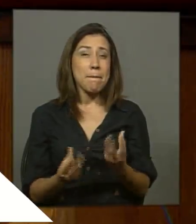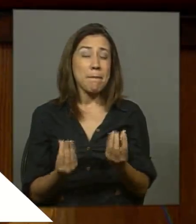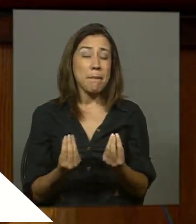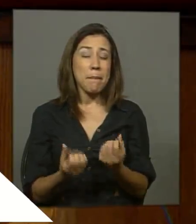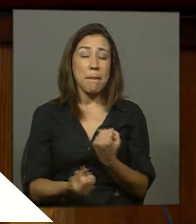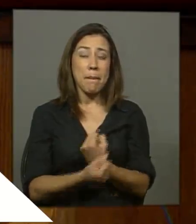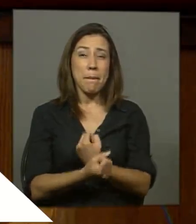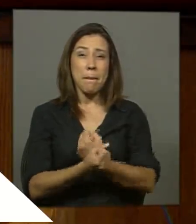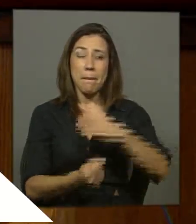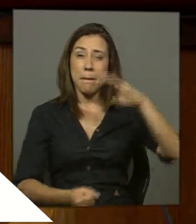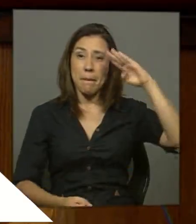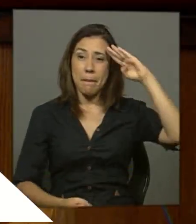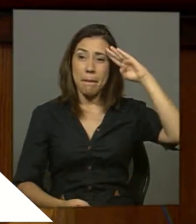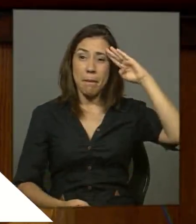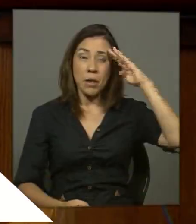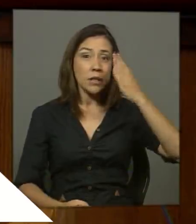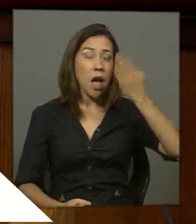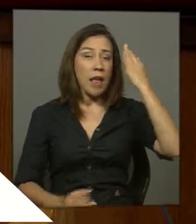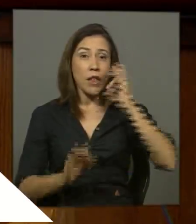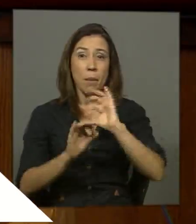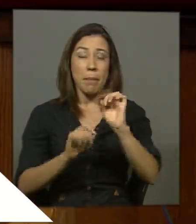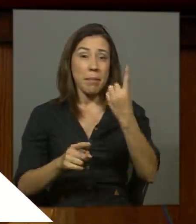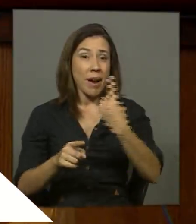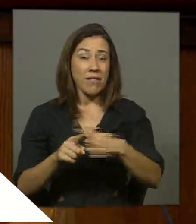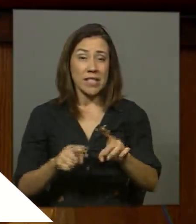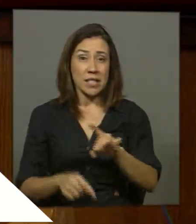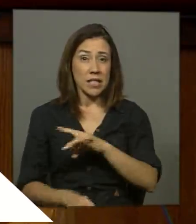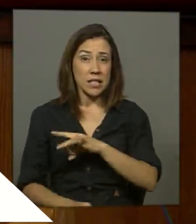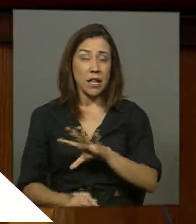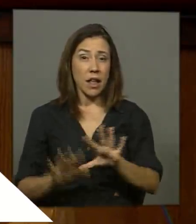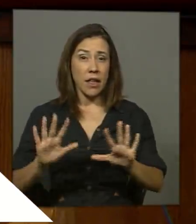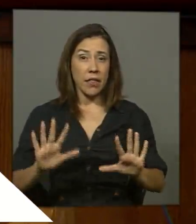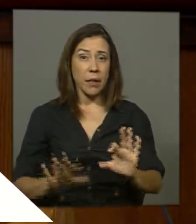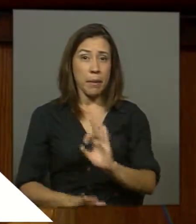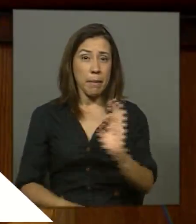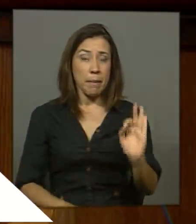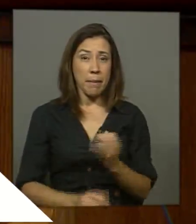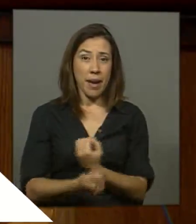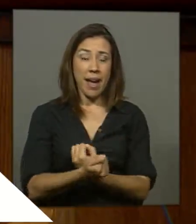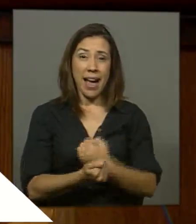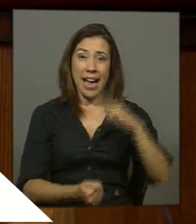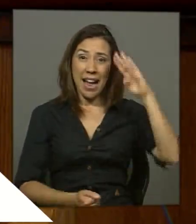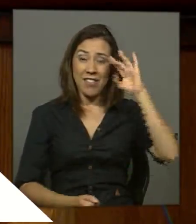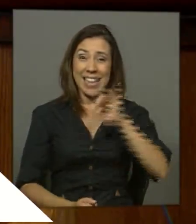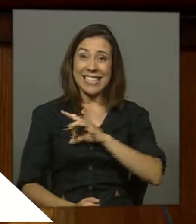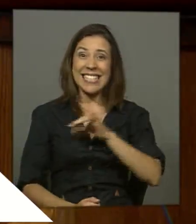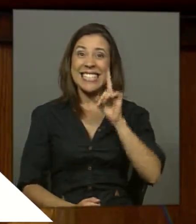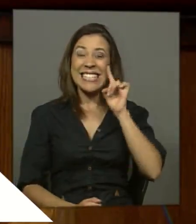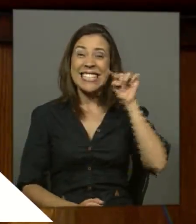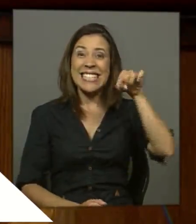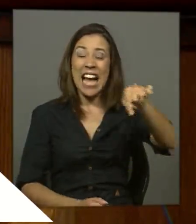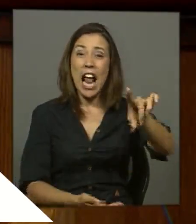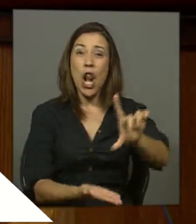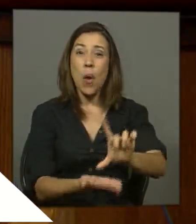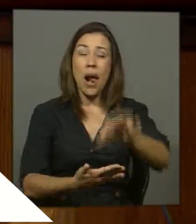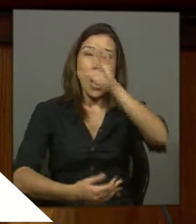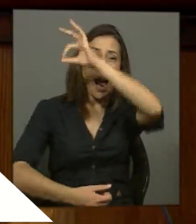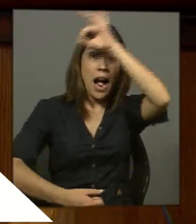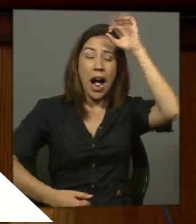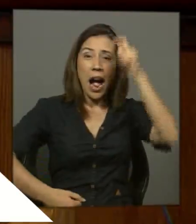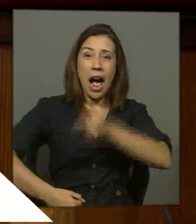policías que no tiene parangón en Chile el 10% de los carabineros de chile está en la